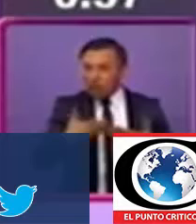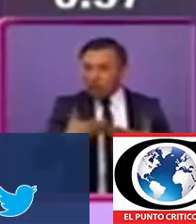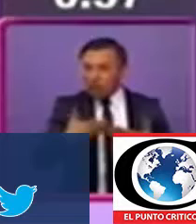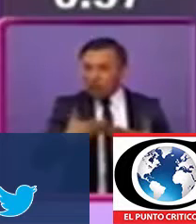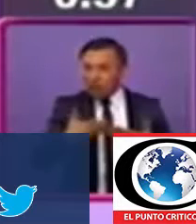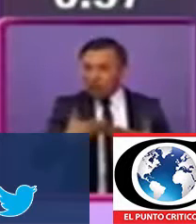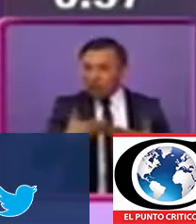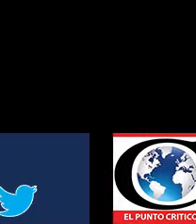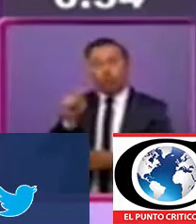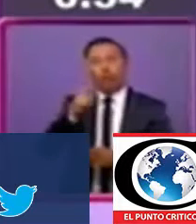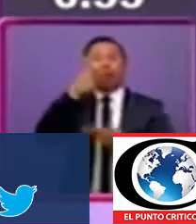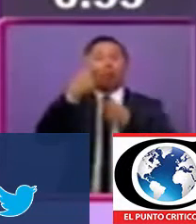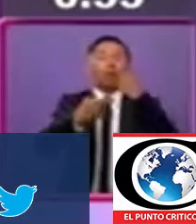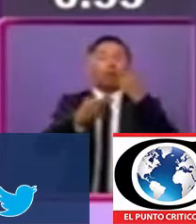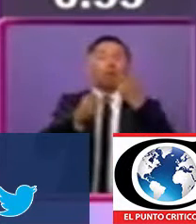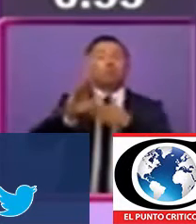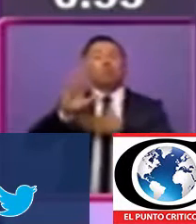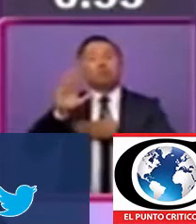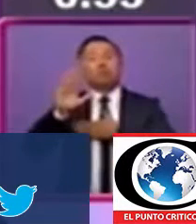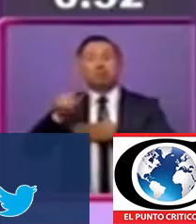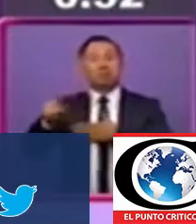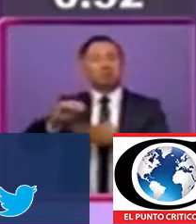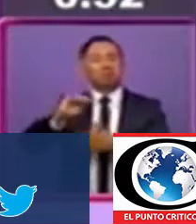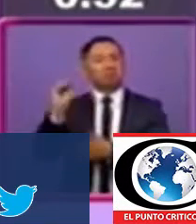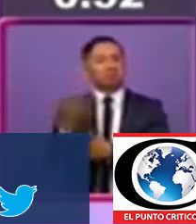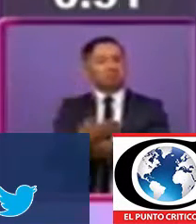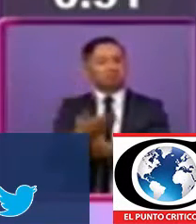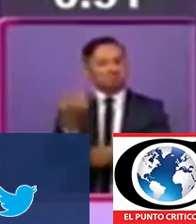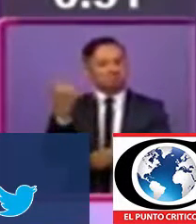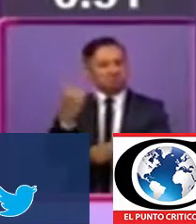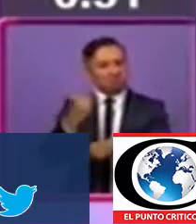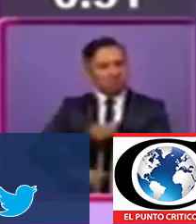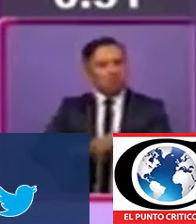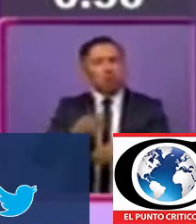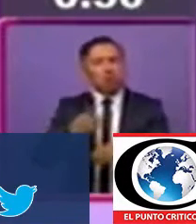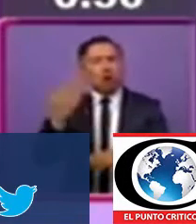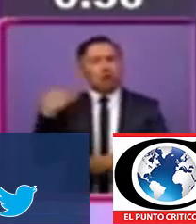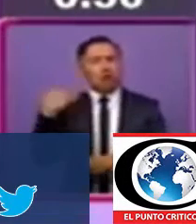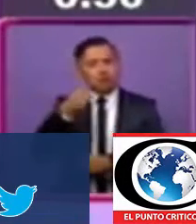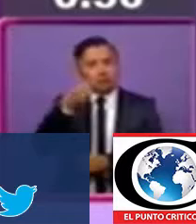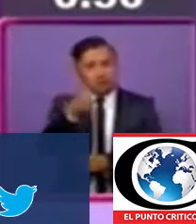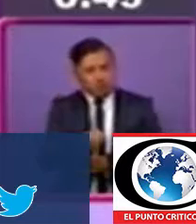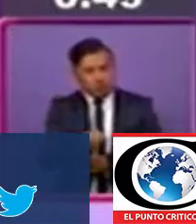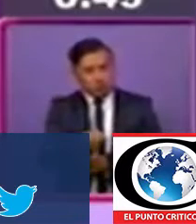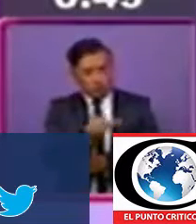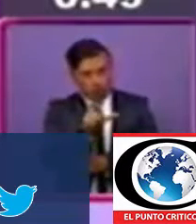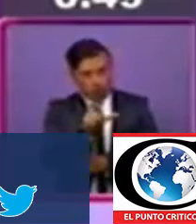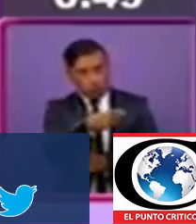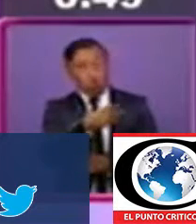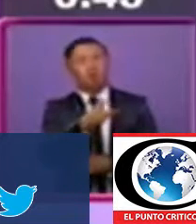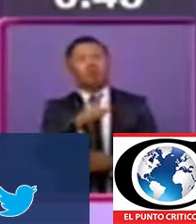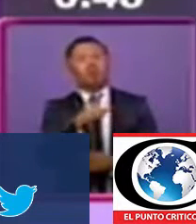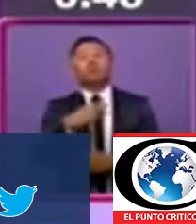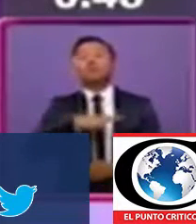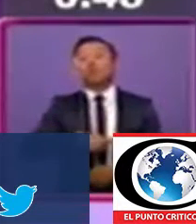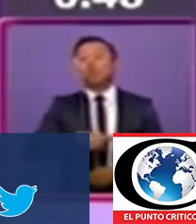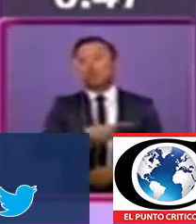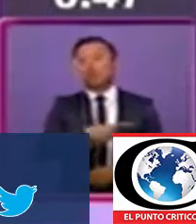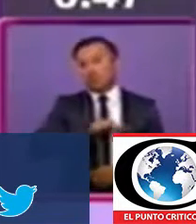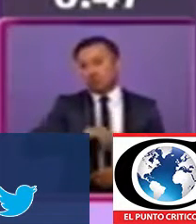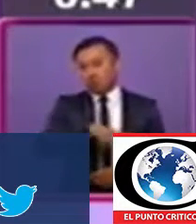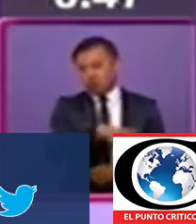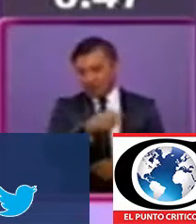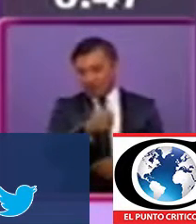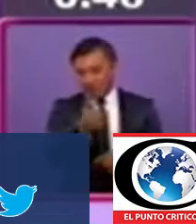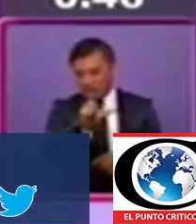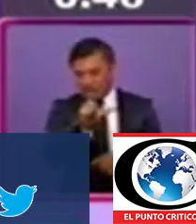en cuanto a deudas contraídas con las instituciones por anticipos de sueldo, si se le pagó en exceso a